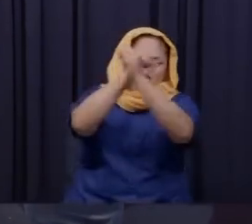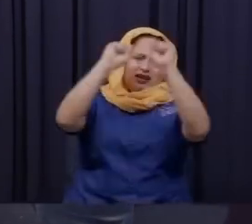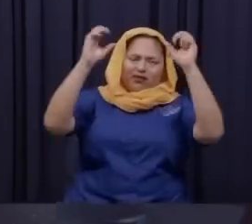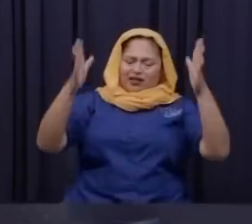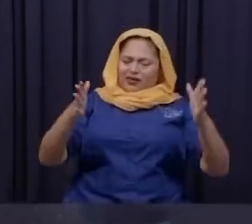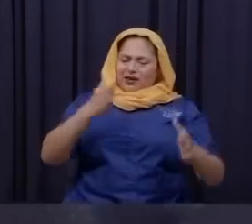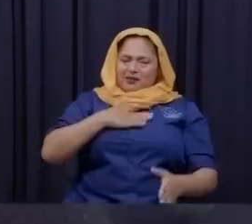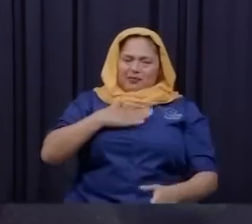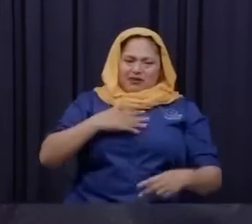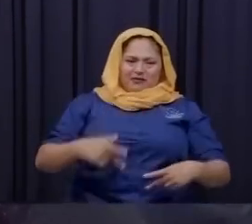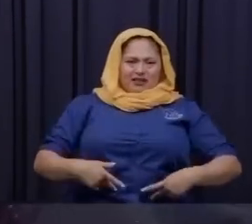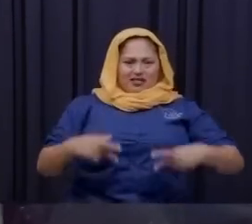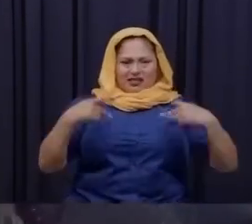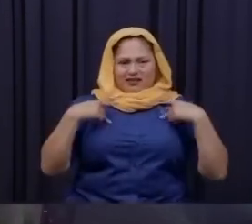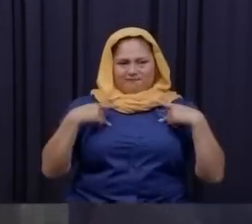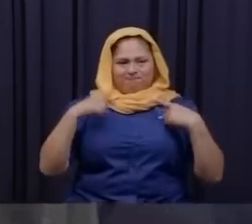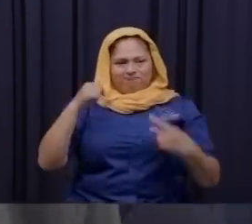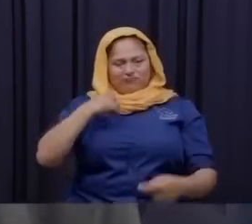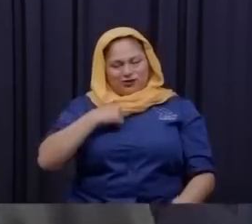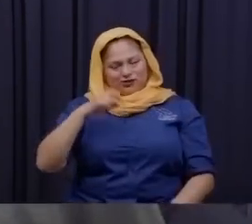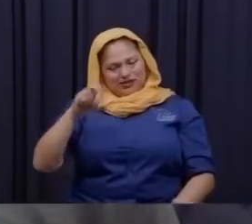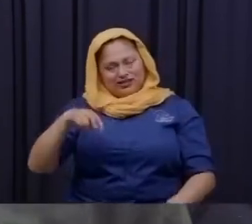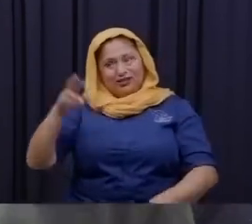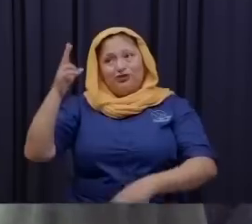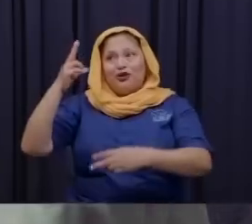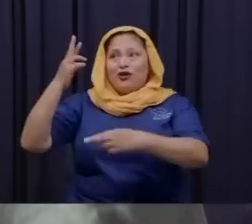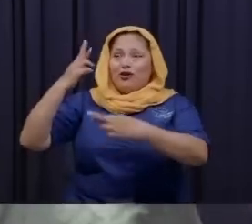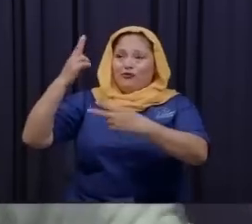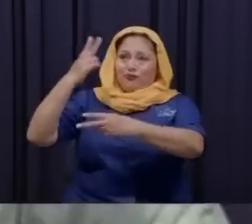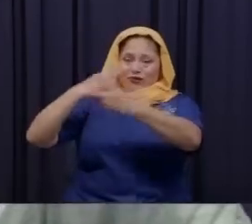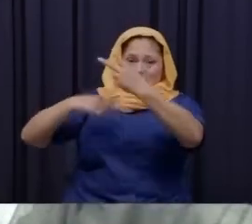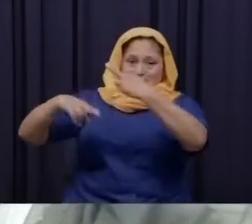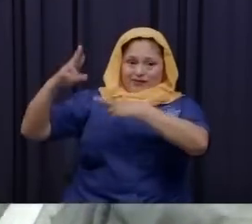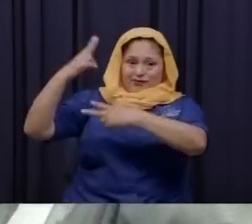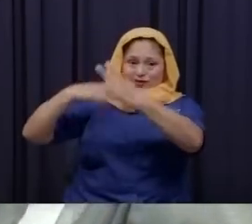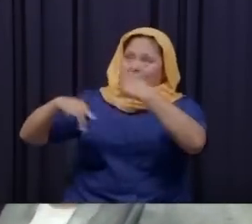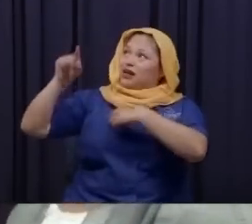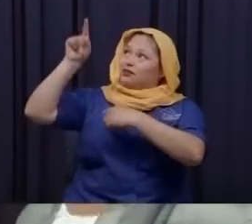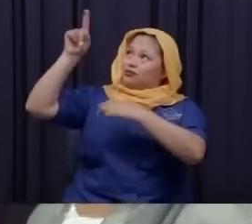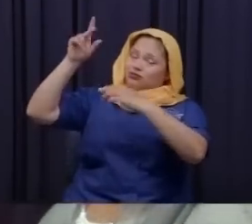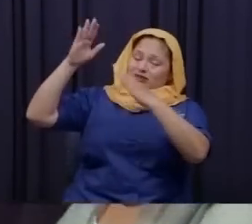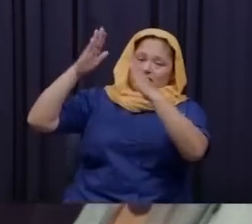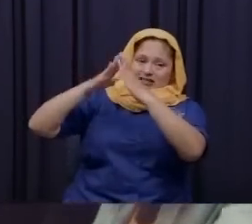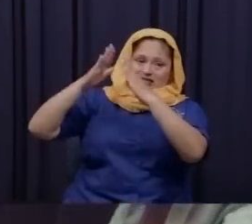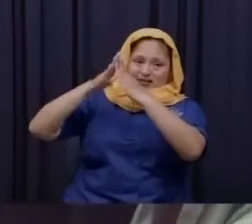vida. Necesito volver a tu casa.